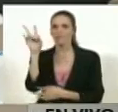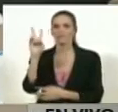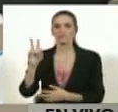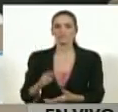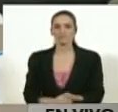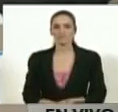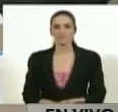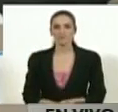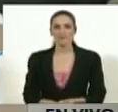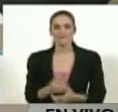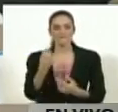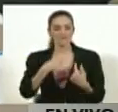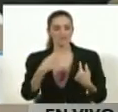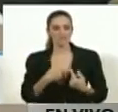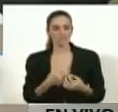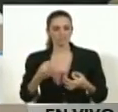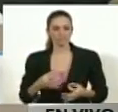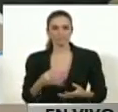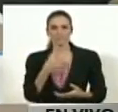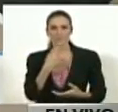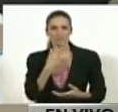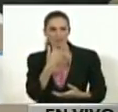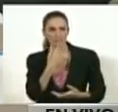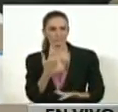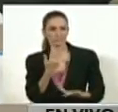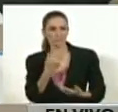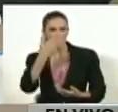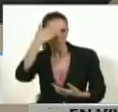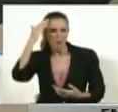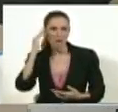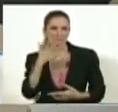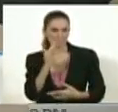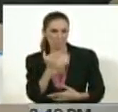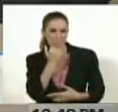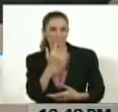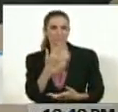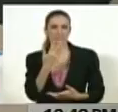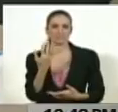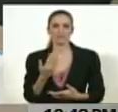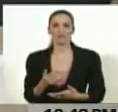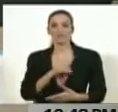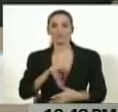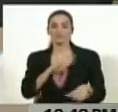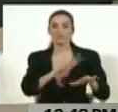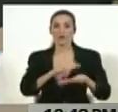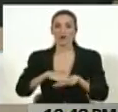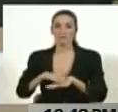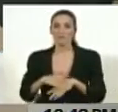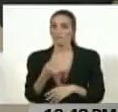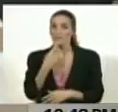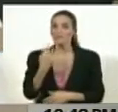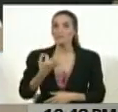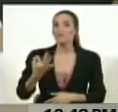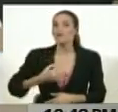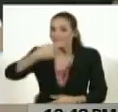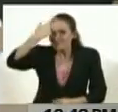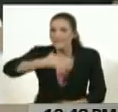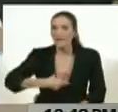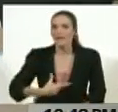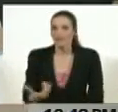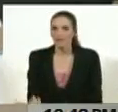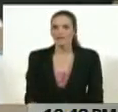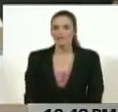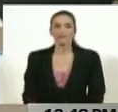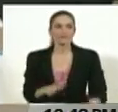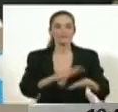la inmoralidad los rige la hipocresía los rige Nosotros llamamos fí lo decimos sinceramente